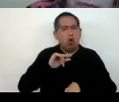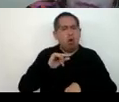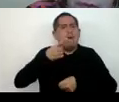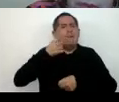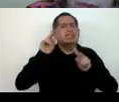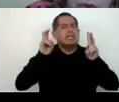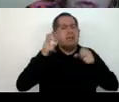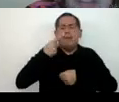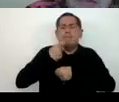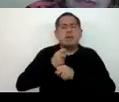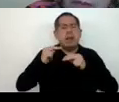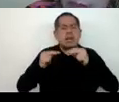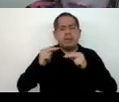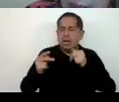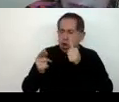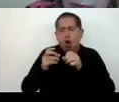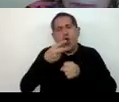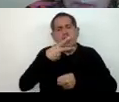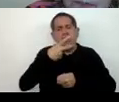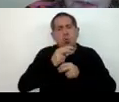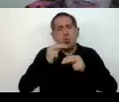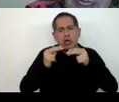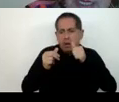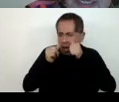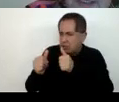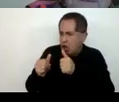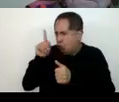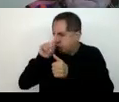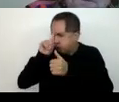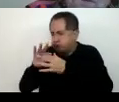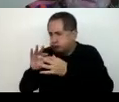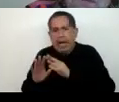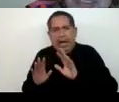atención o de segundo nivel de atención.